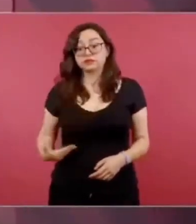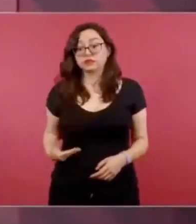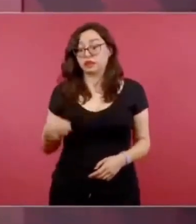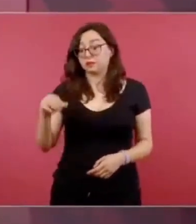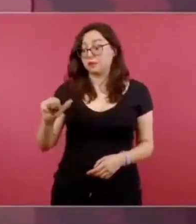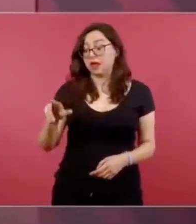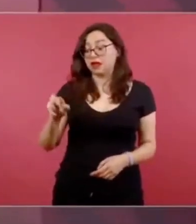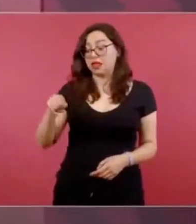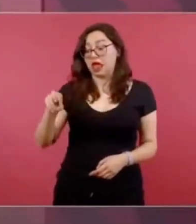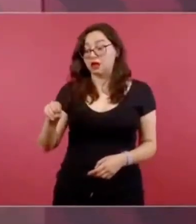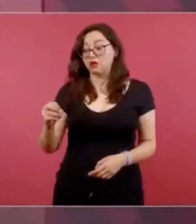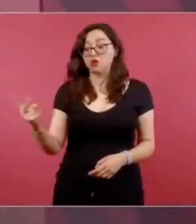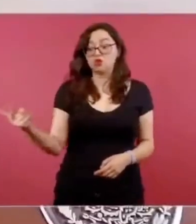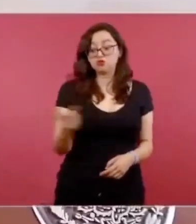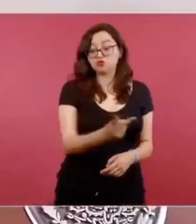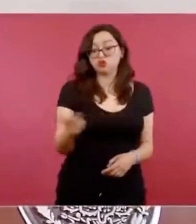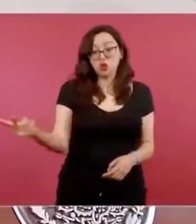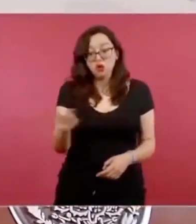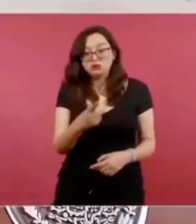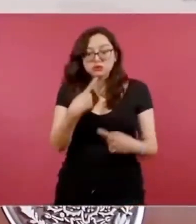destituirme,